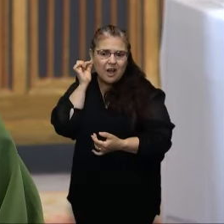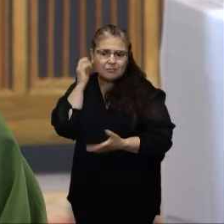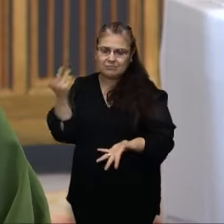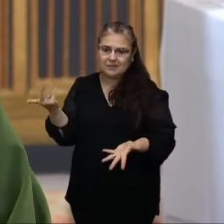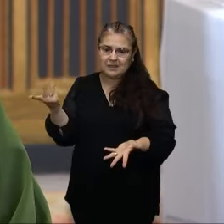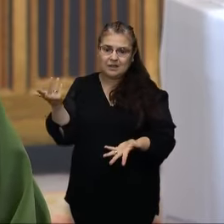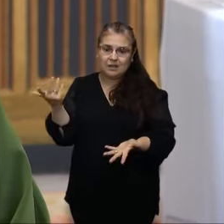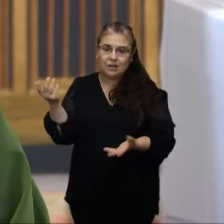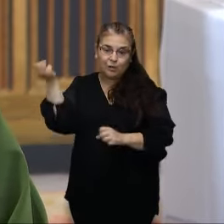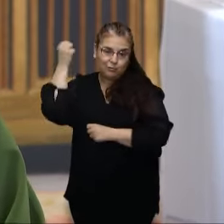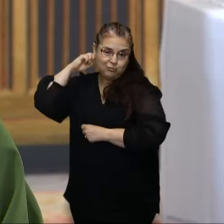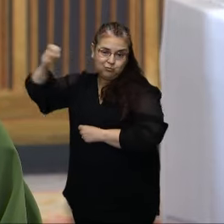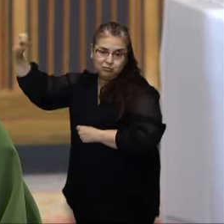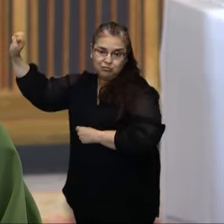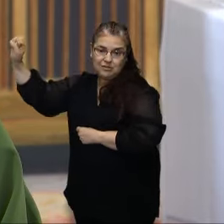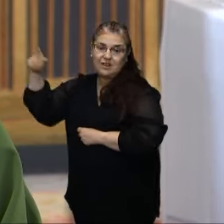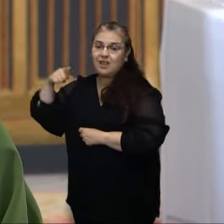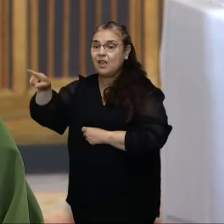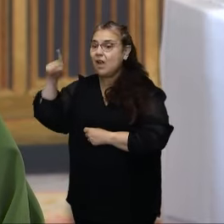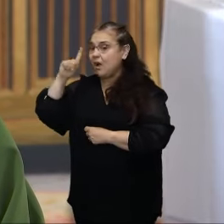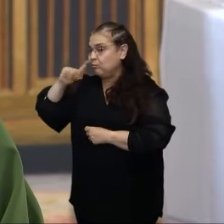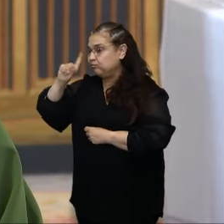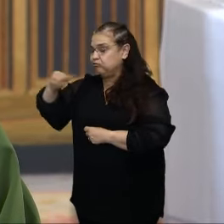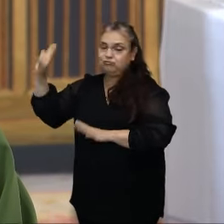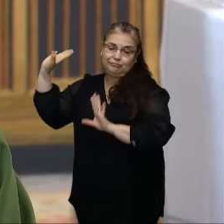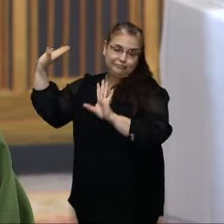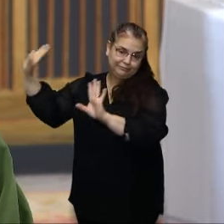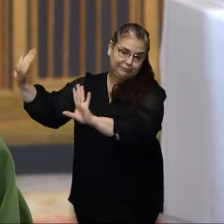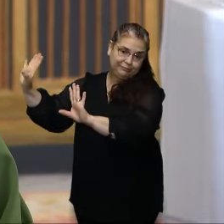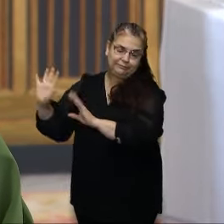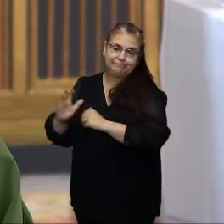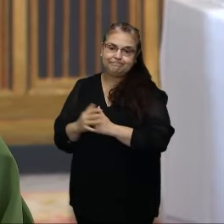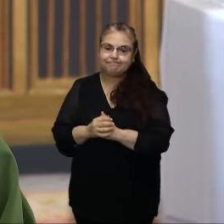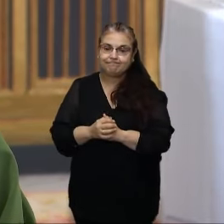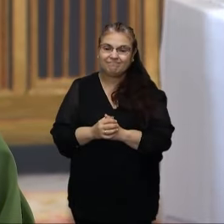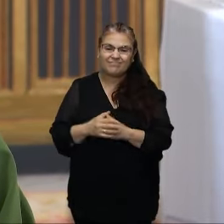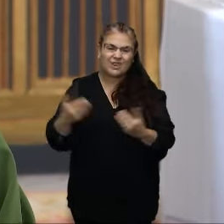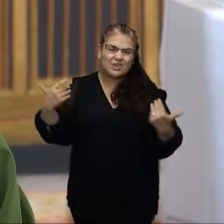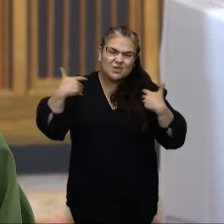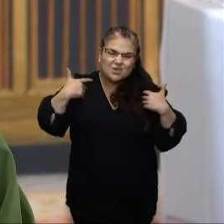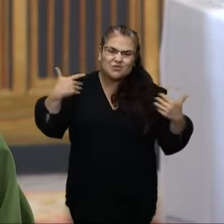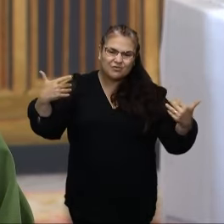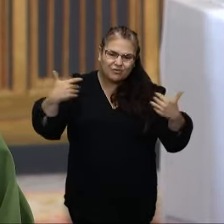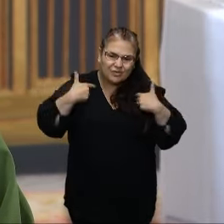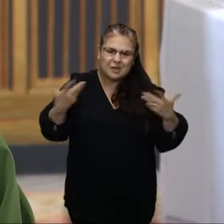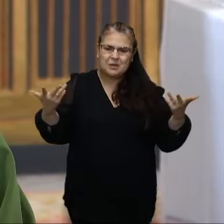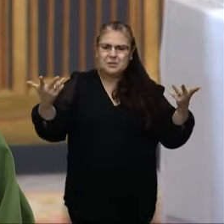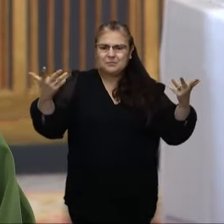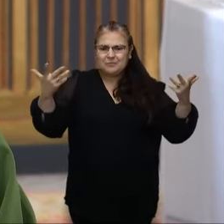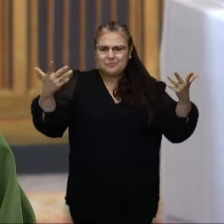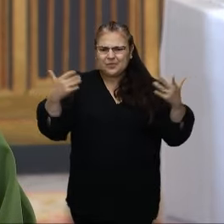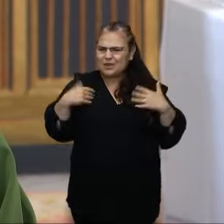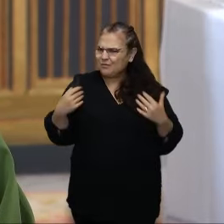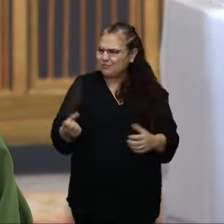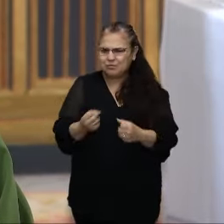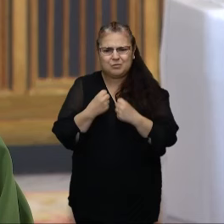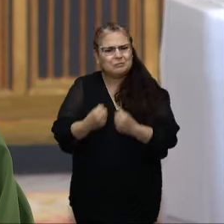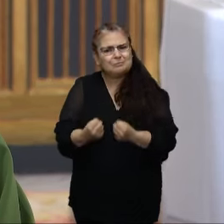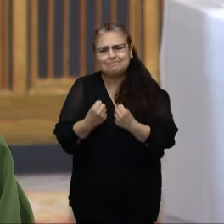y se ha prostituido en un templo de Baal, y lo sufre de una manera muy